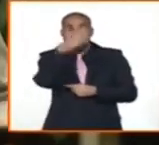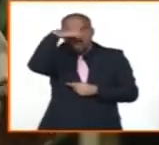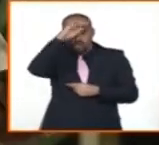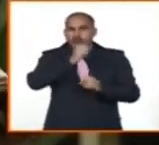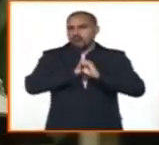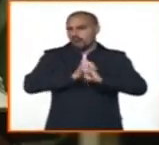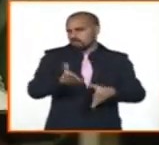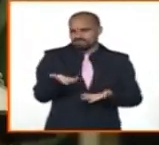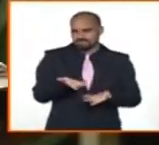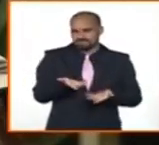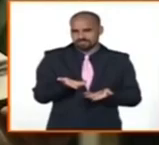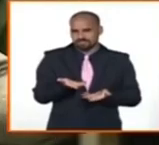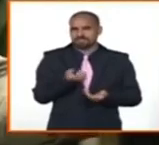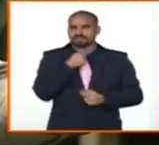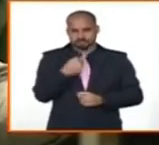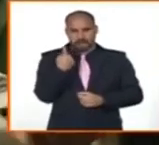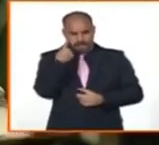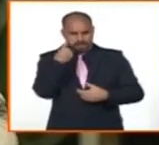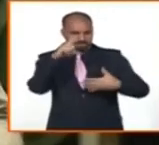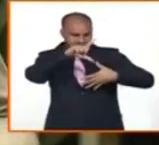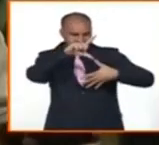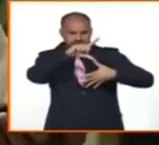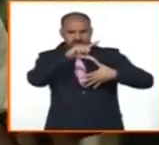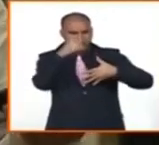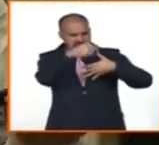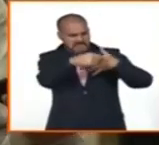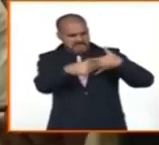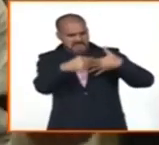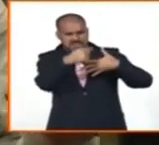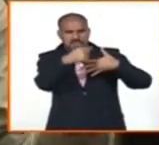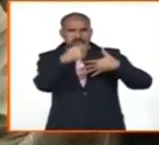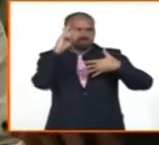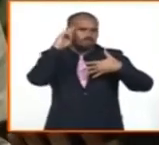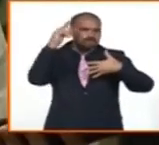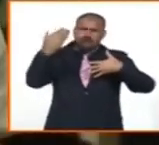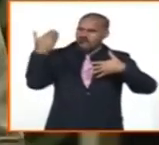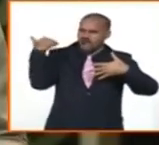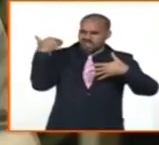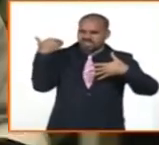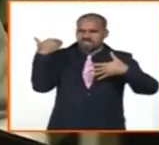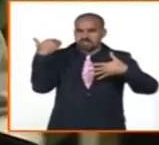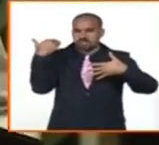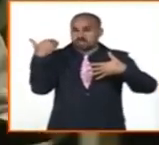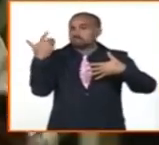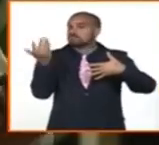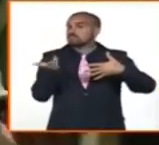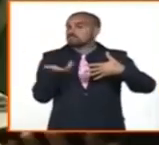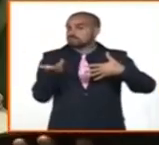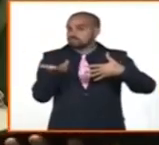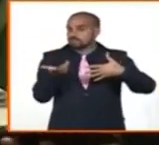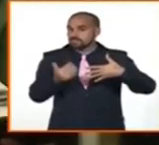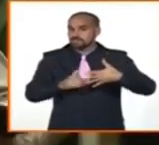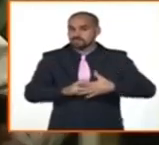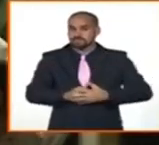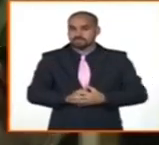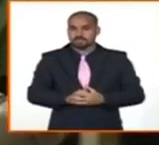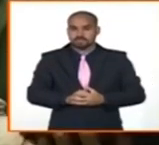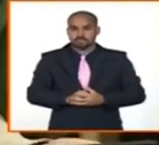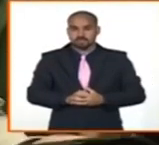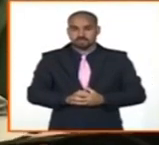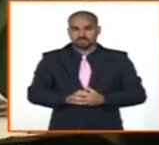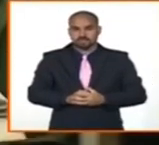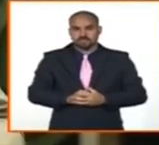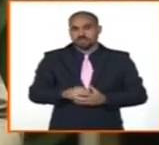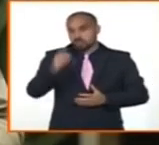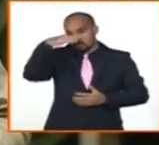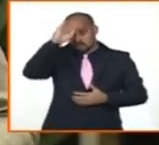no es nuestra generación, son tres, cuatro generaciones para atrás, para quienes Cuba representa, desde el lugar en el cual se fundaron